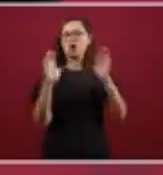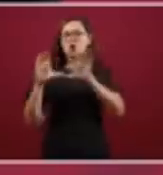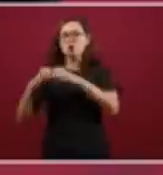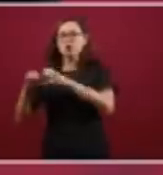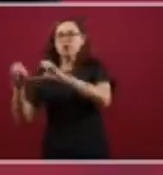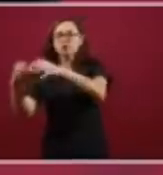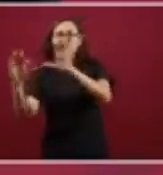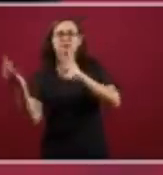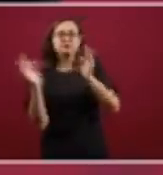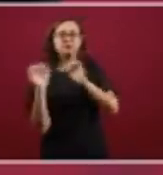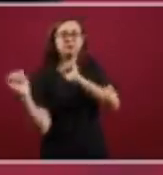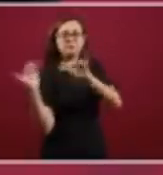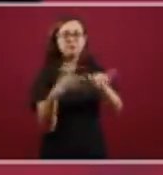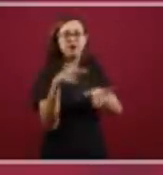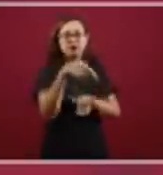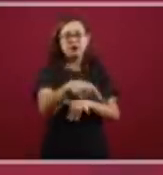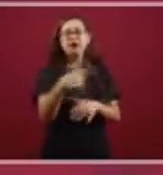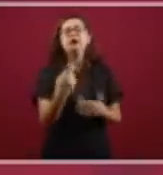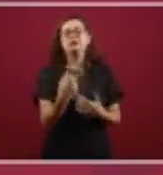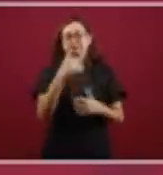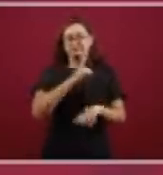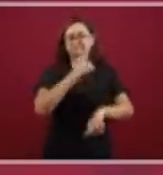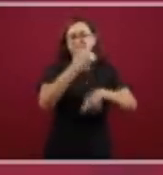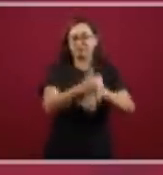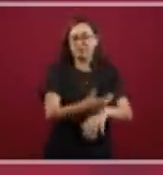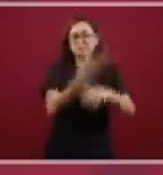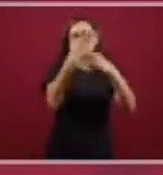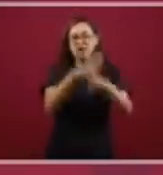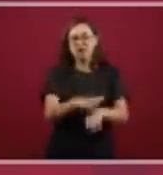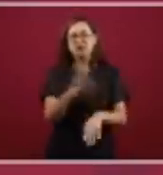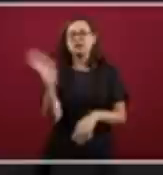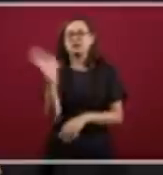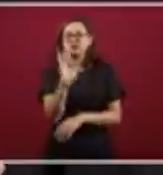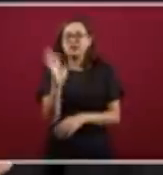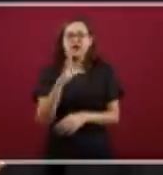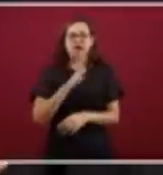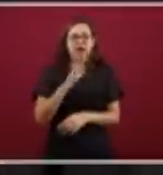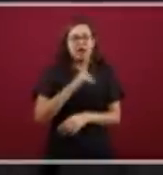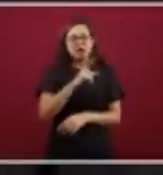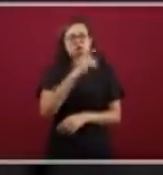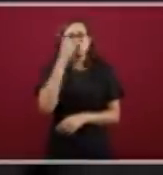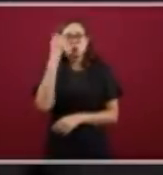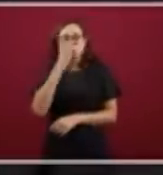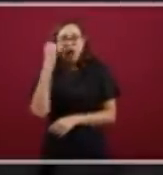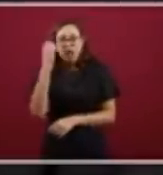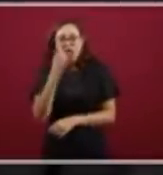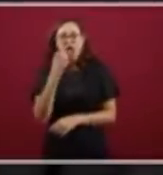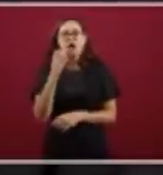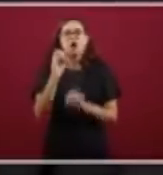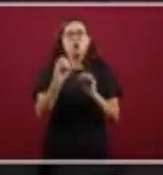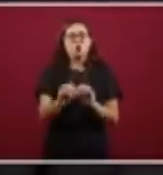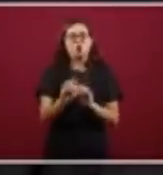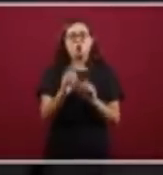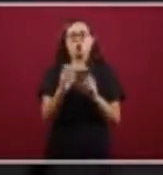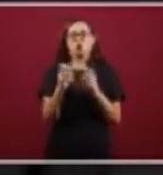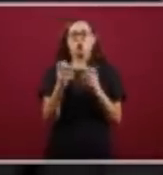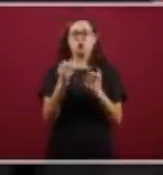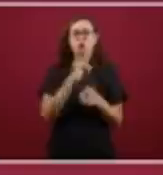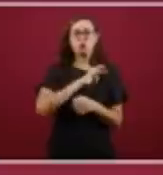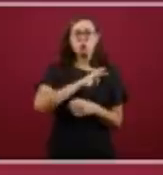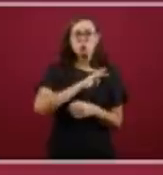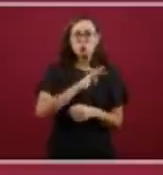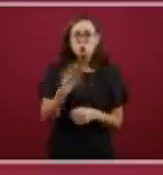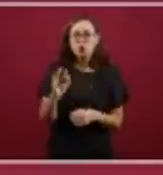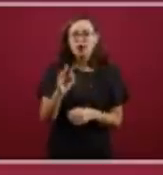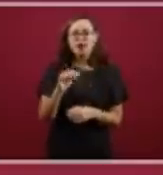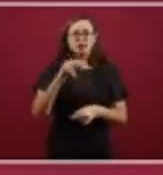comunidades. Es donde hay una escuela de organización completa, es donde puede haber